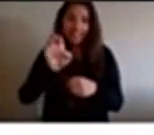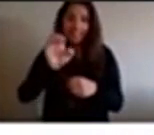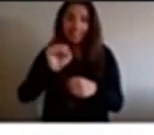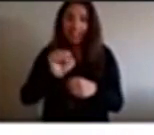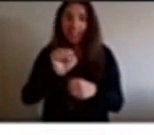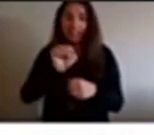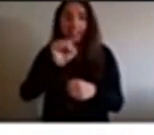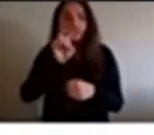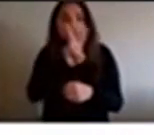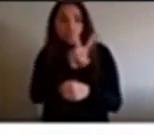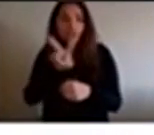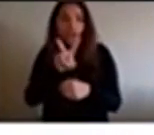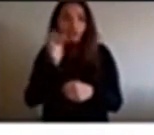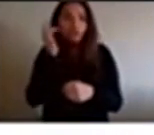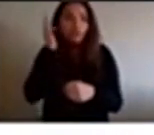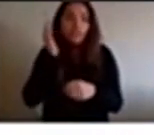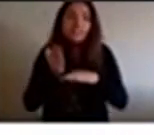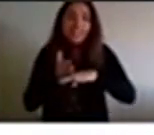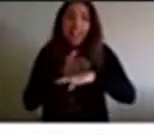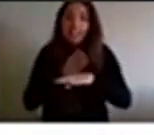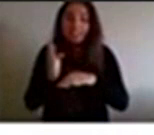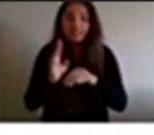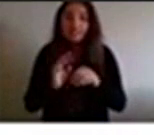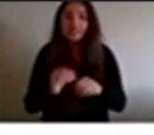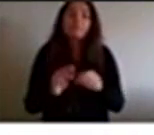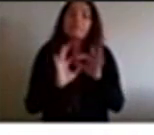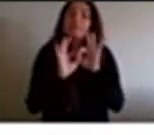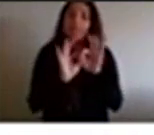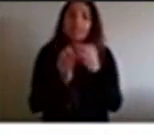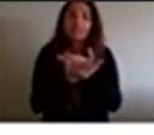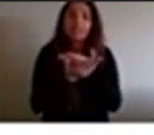complace mucho saludar a Fernando Arap,